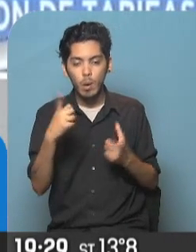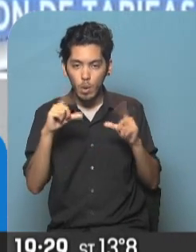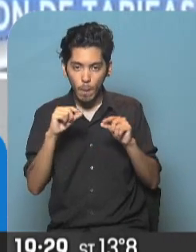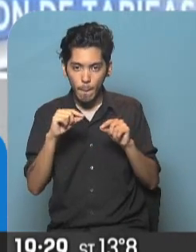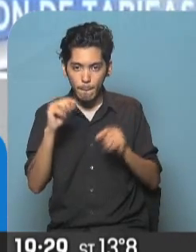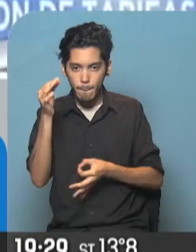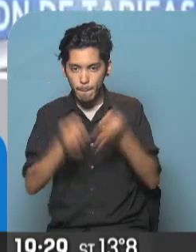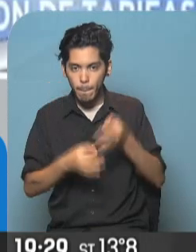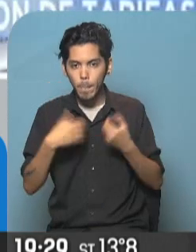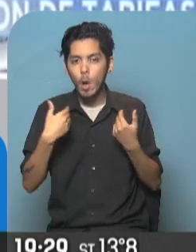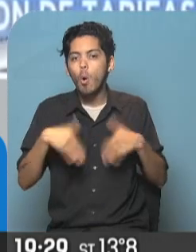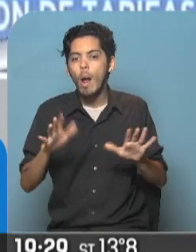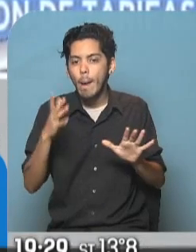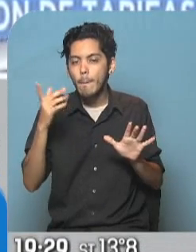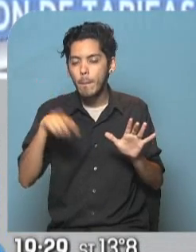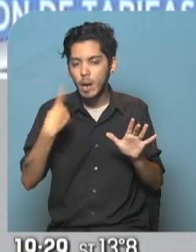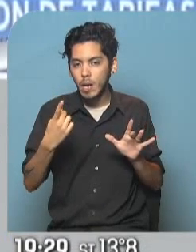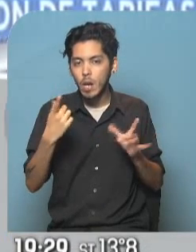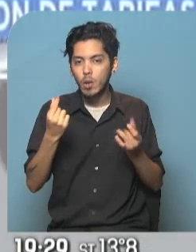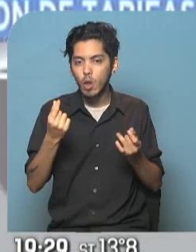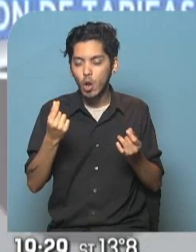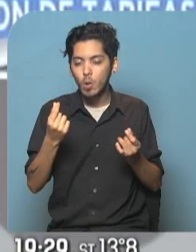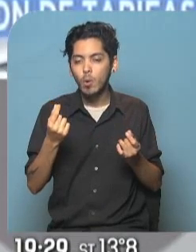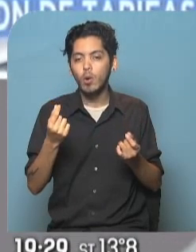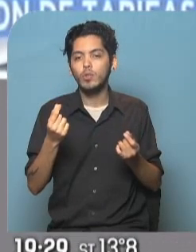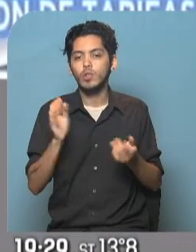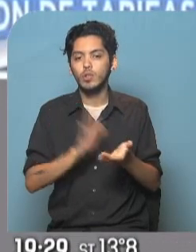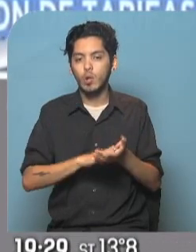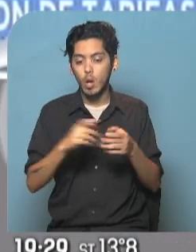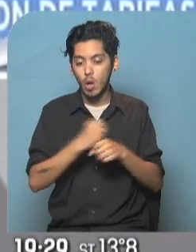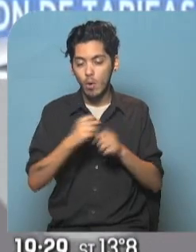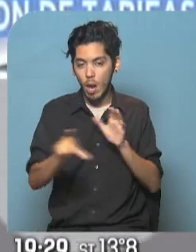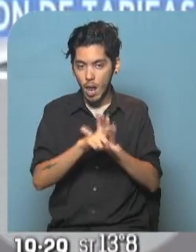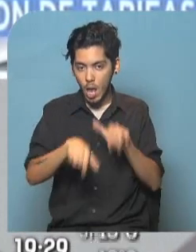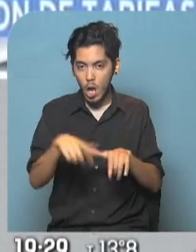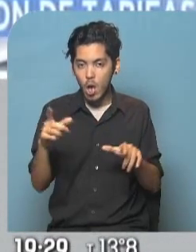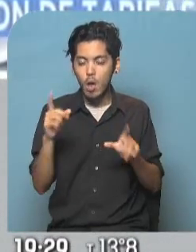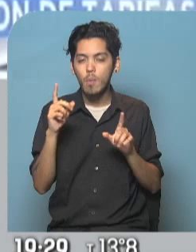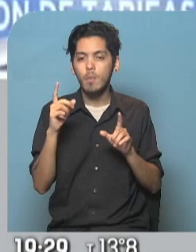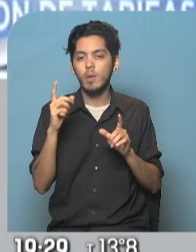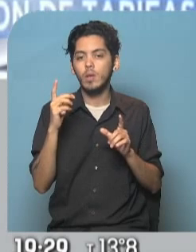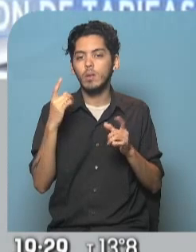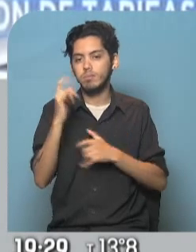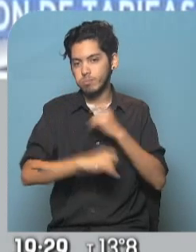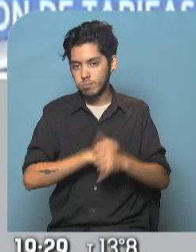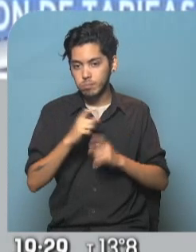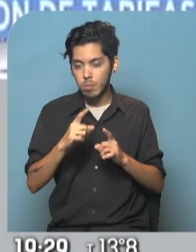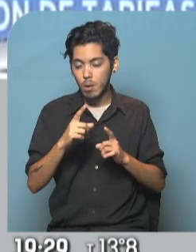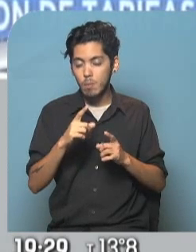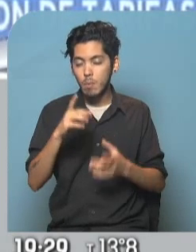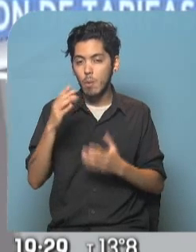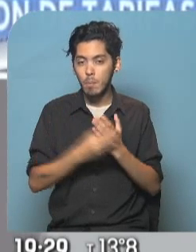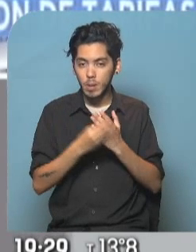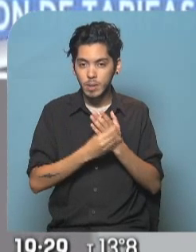analizar cuál podría llegar a ser el costo de que esta ley finalmente hoy se termine de sancionando según los datos que da que brinda el ministerio